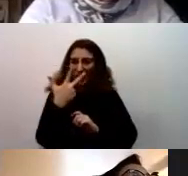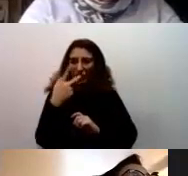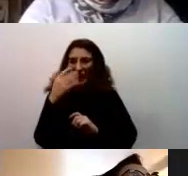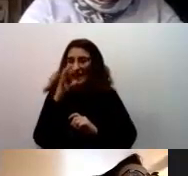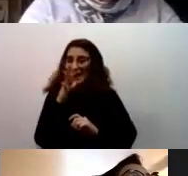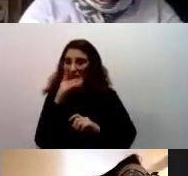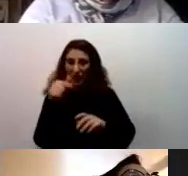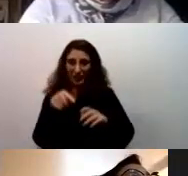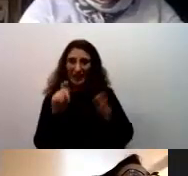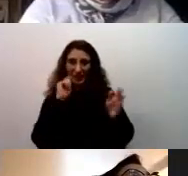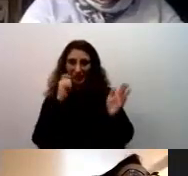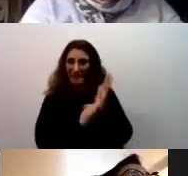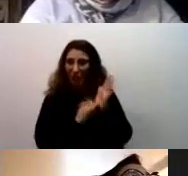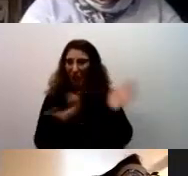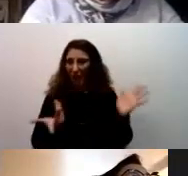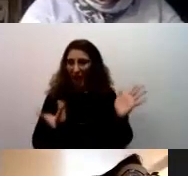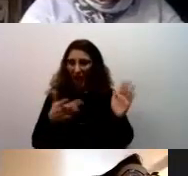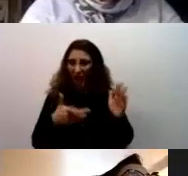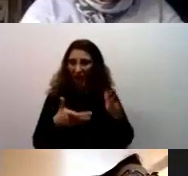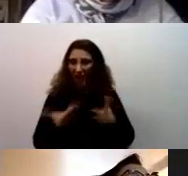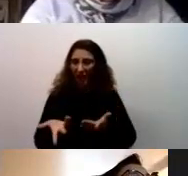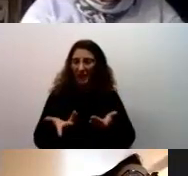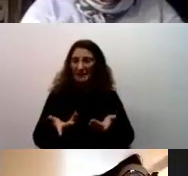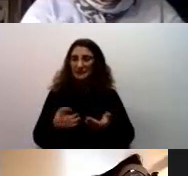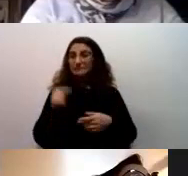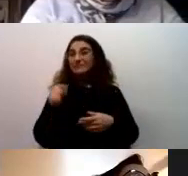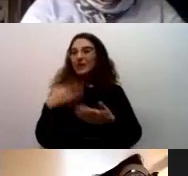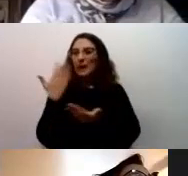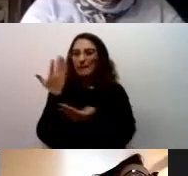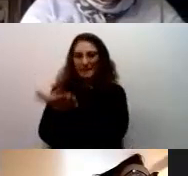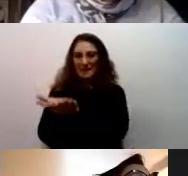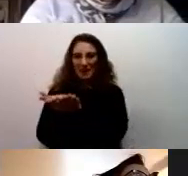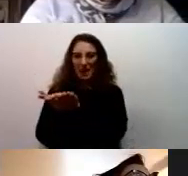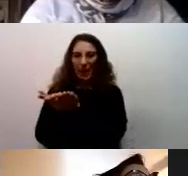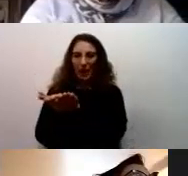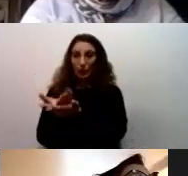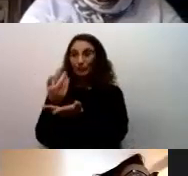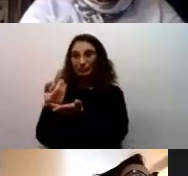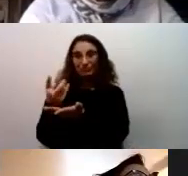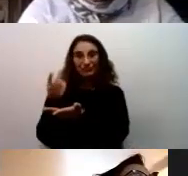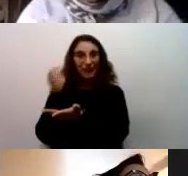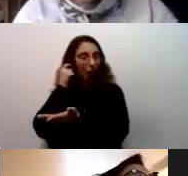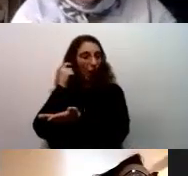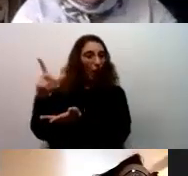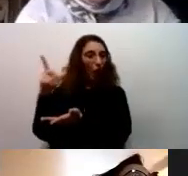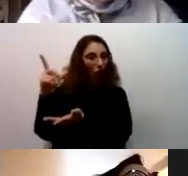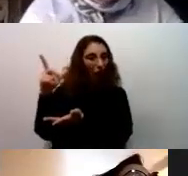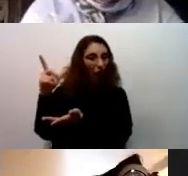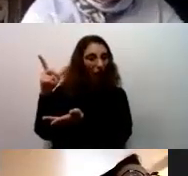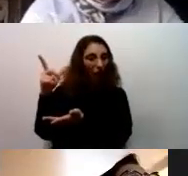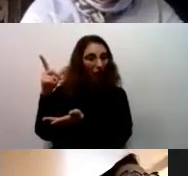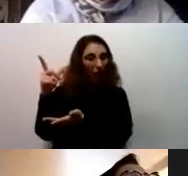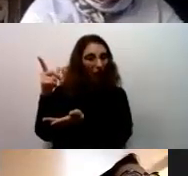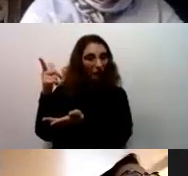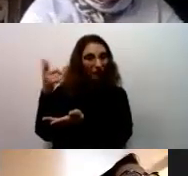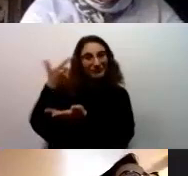en cuenta. Por intermedio de esta presentación, hemos logrado que, si